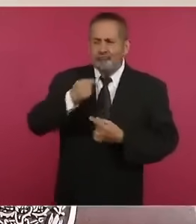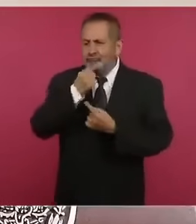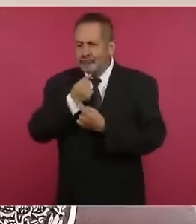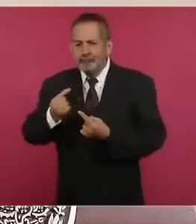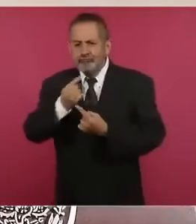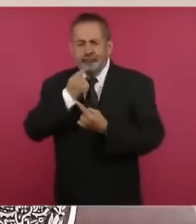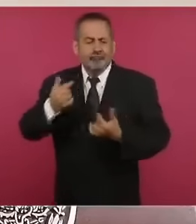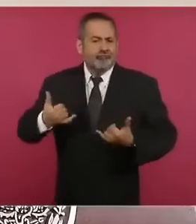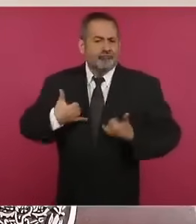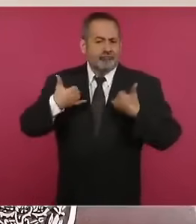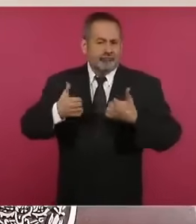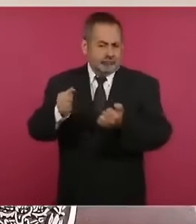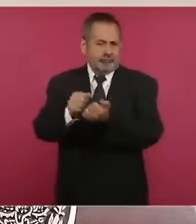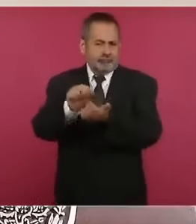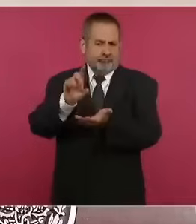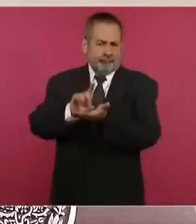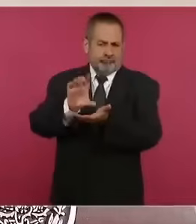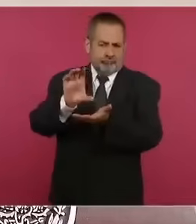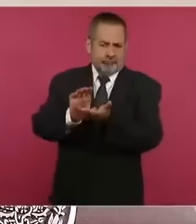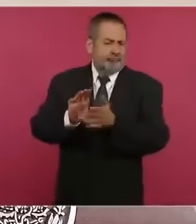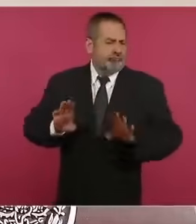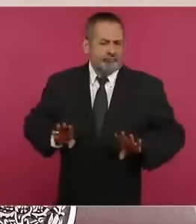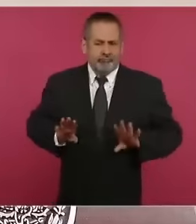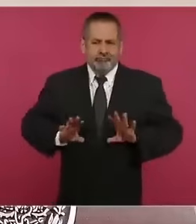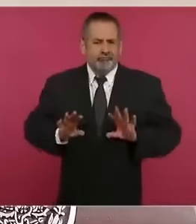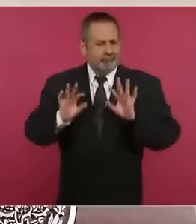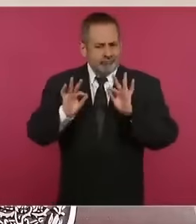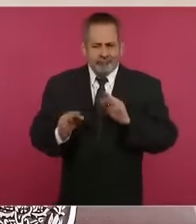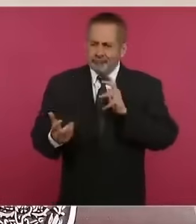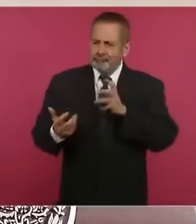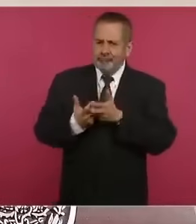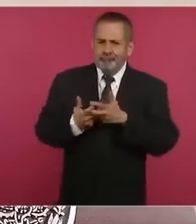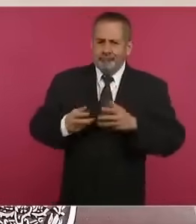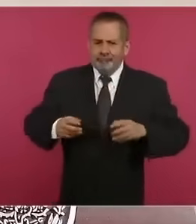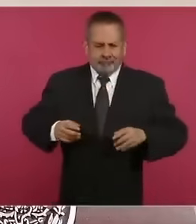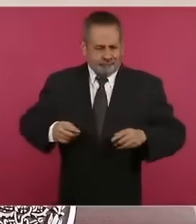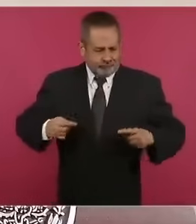adultos mayores con discapacidad. Ya